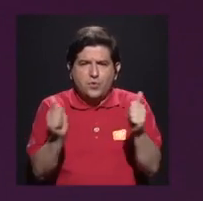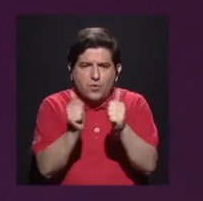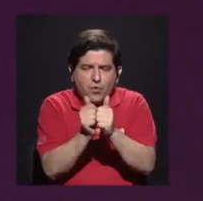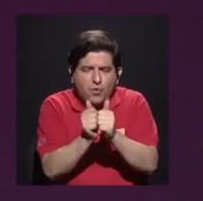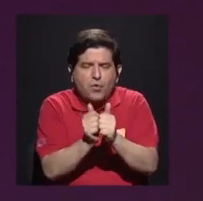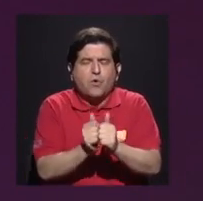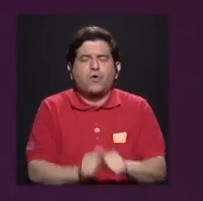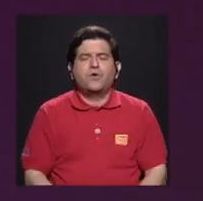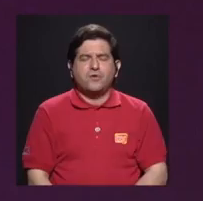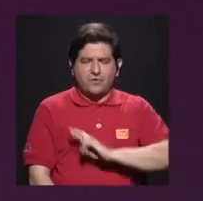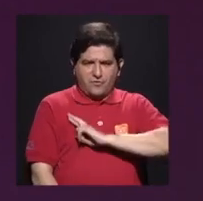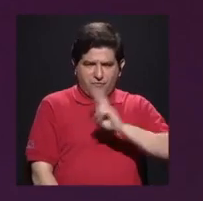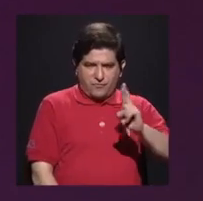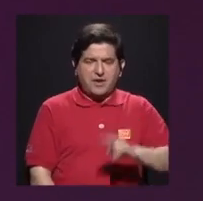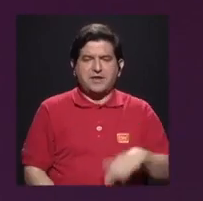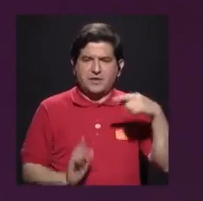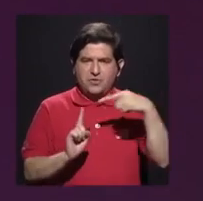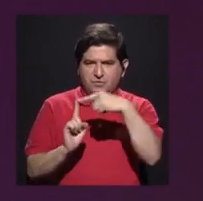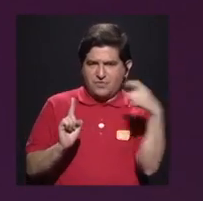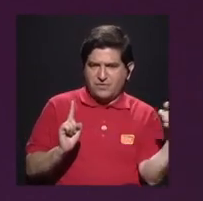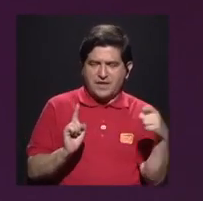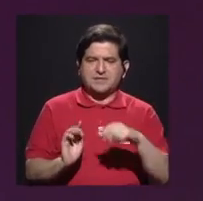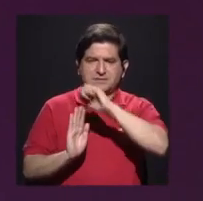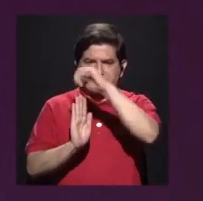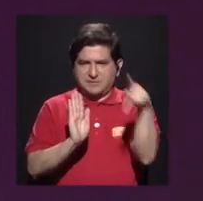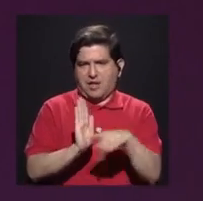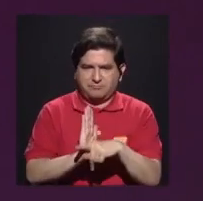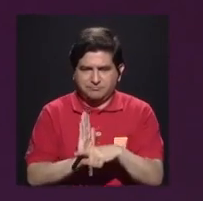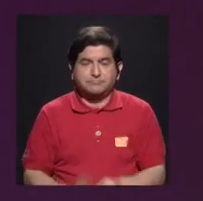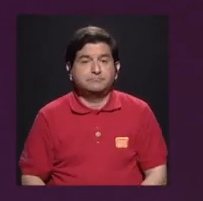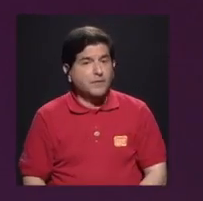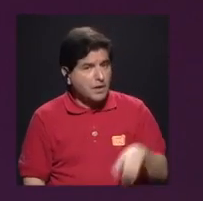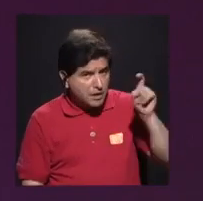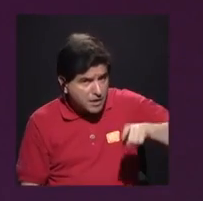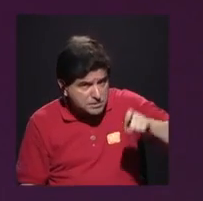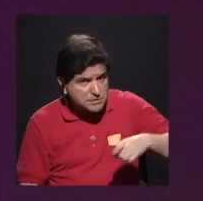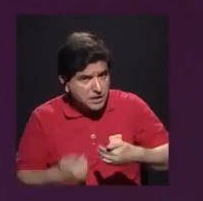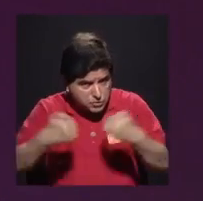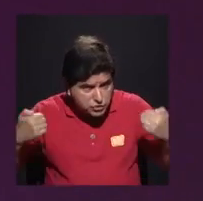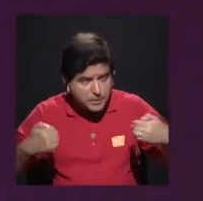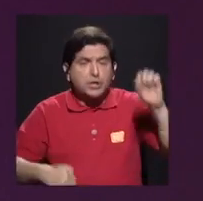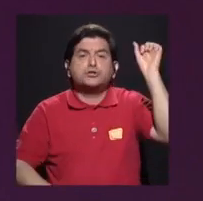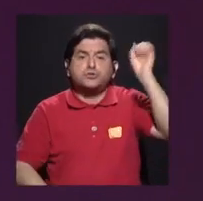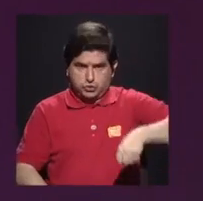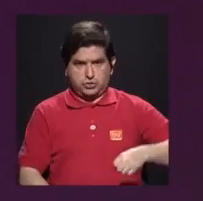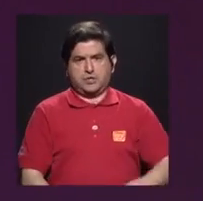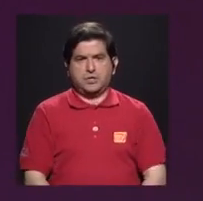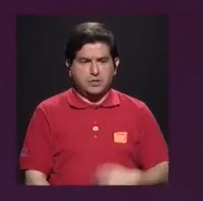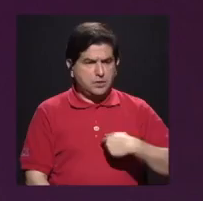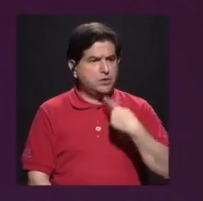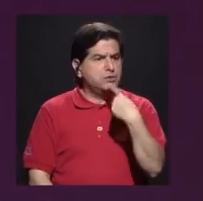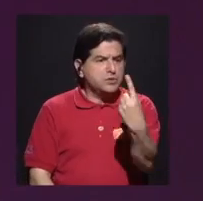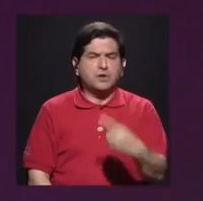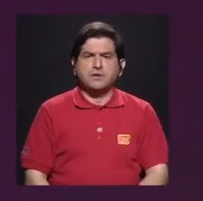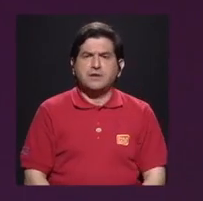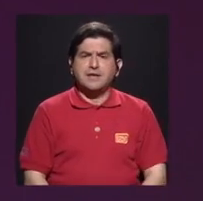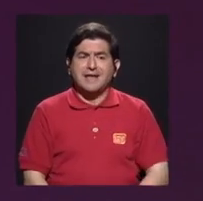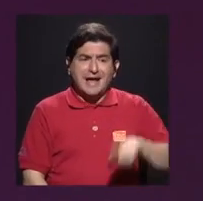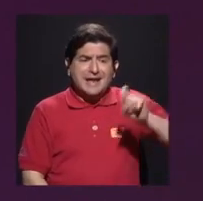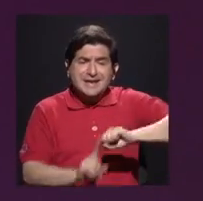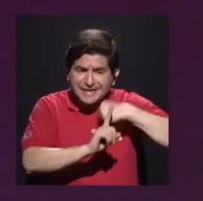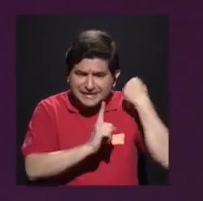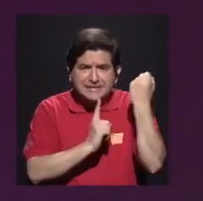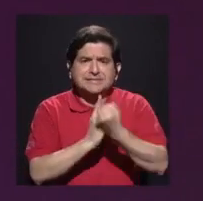constitucionalmente confesional como quiera verse es necesario claro que si es que me atrevo a decir que es la condición necesaria